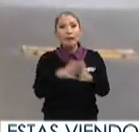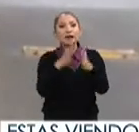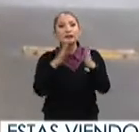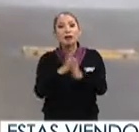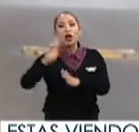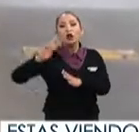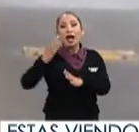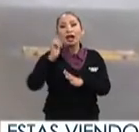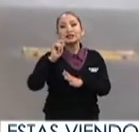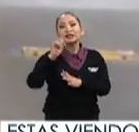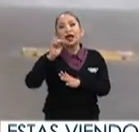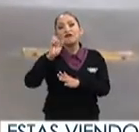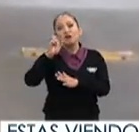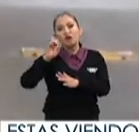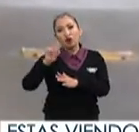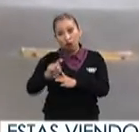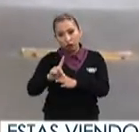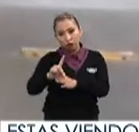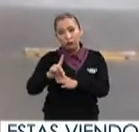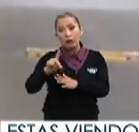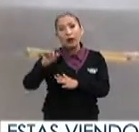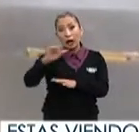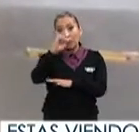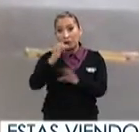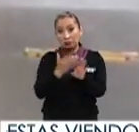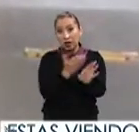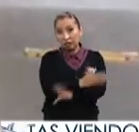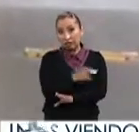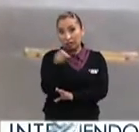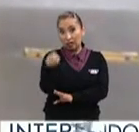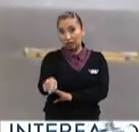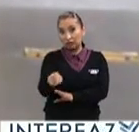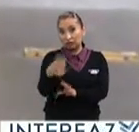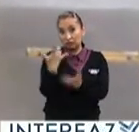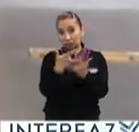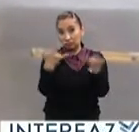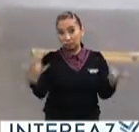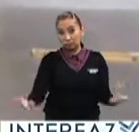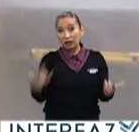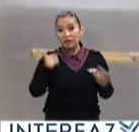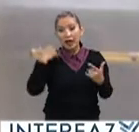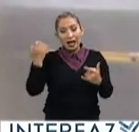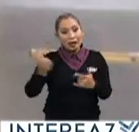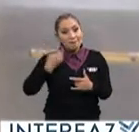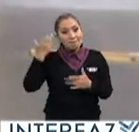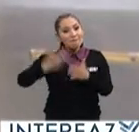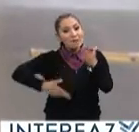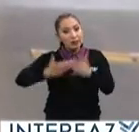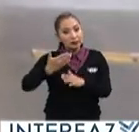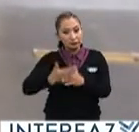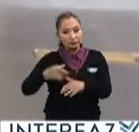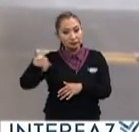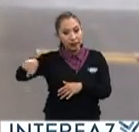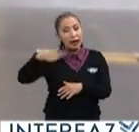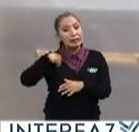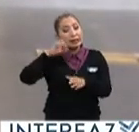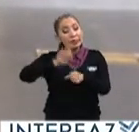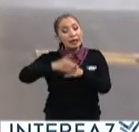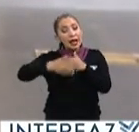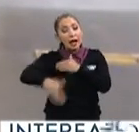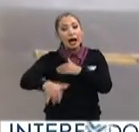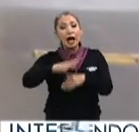participando la Universidad de Stanford. Esto nunca había sucedido antes en la historia de este concurso. Y bueno, durante este